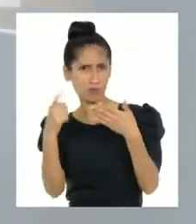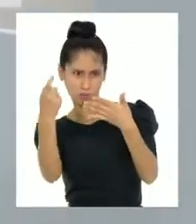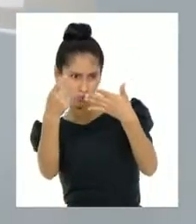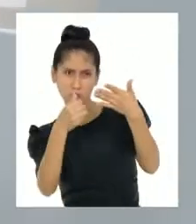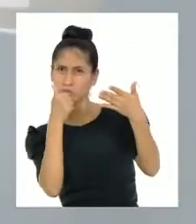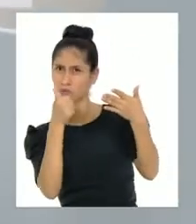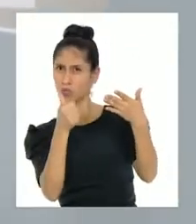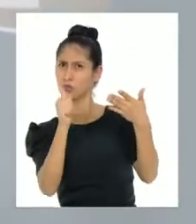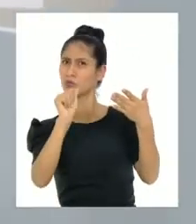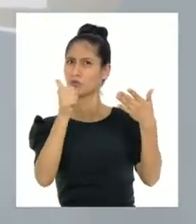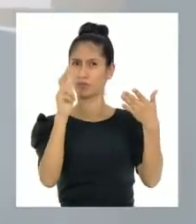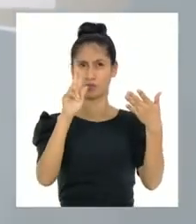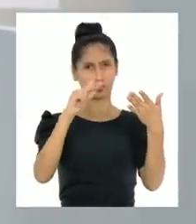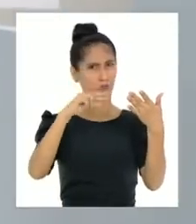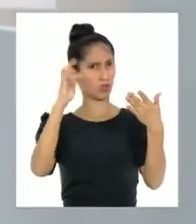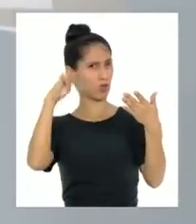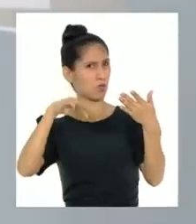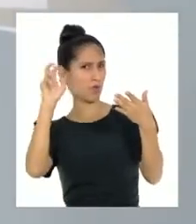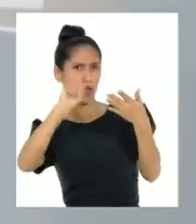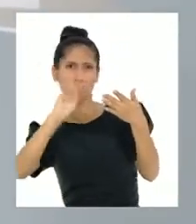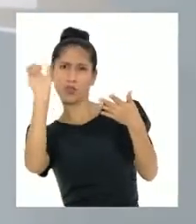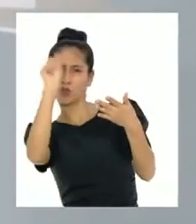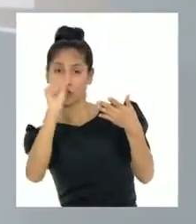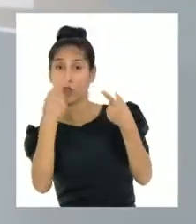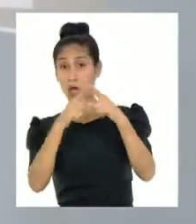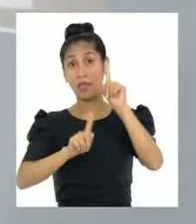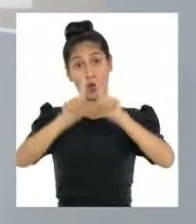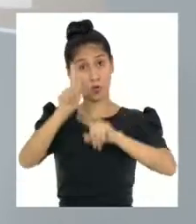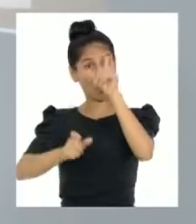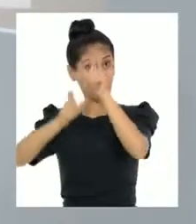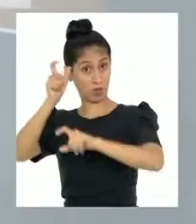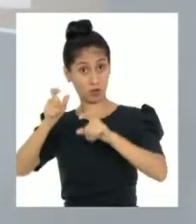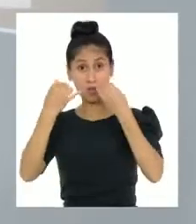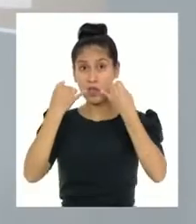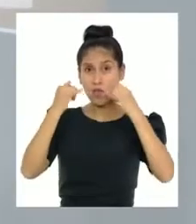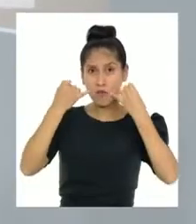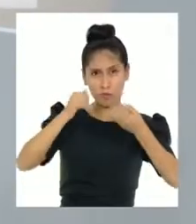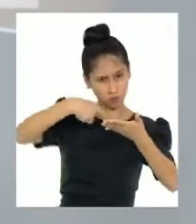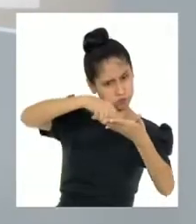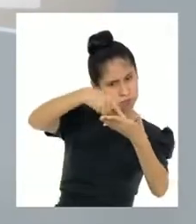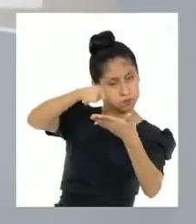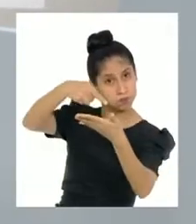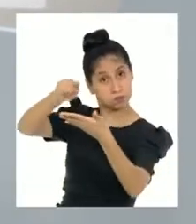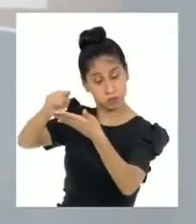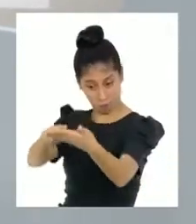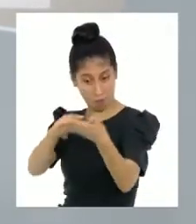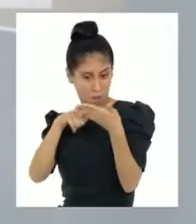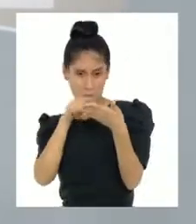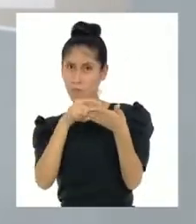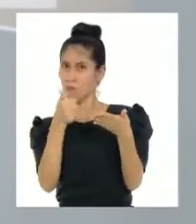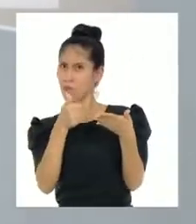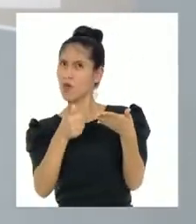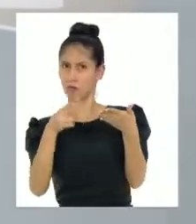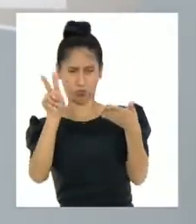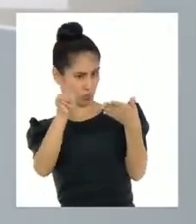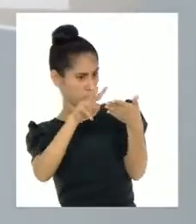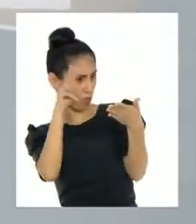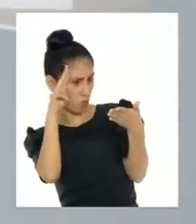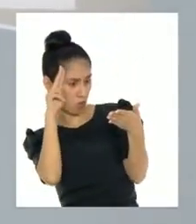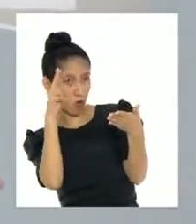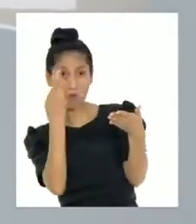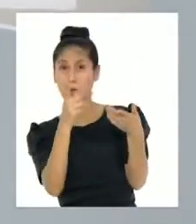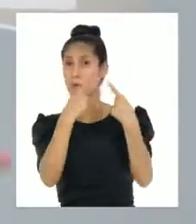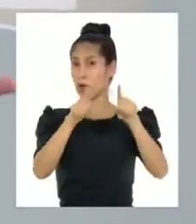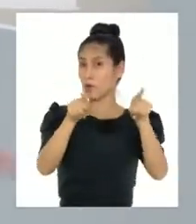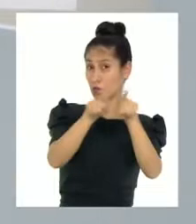Hay personas que difunden información bastante confiable y ayudan a que las cosas se sepan. Lo hemos visto durante la crisis sanitaria, en la